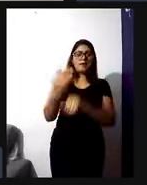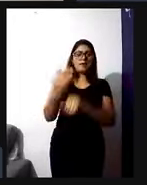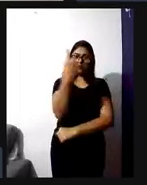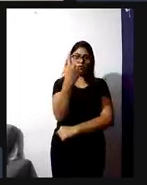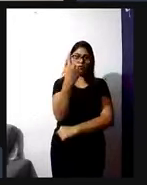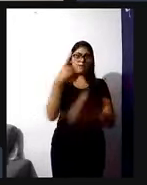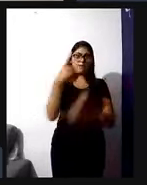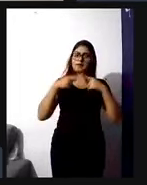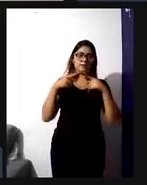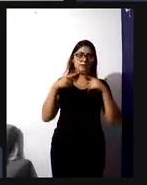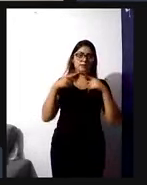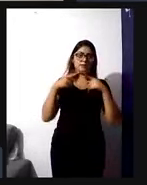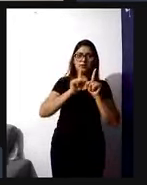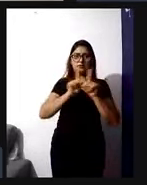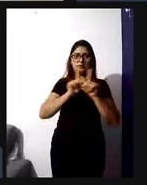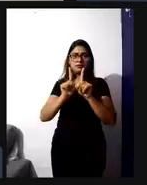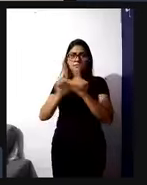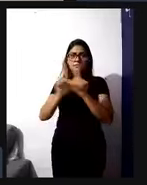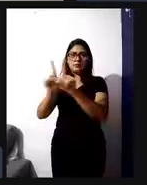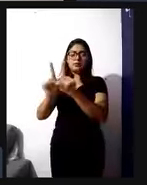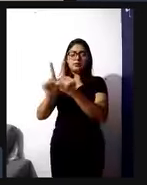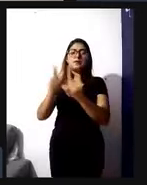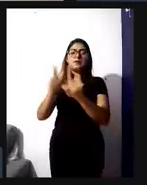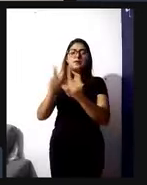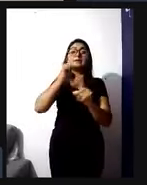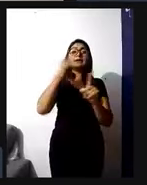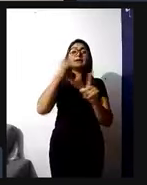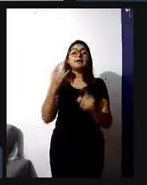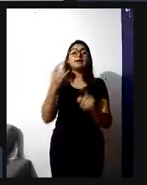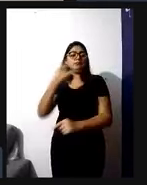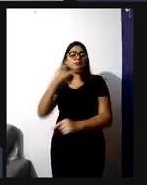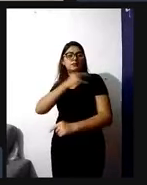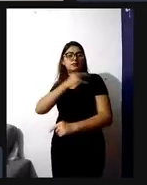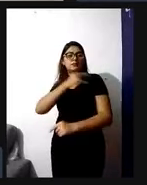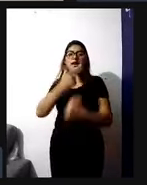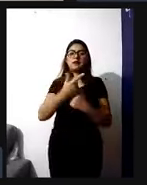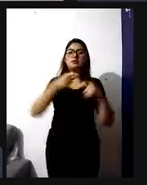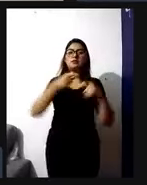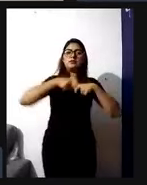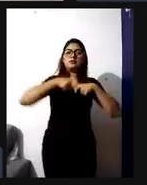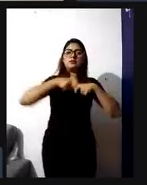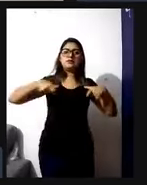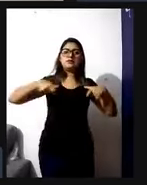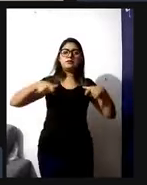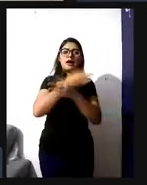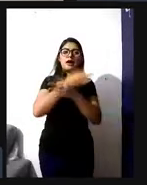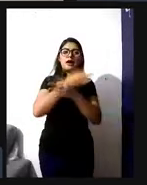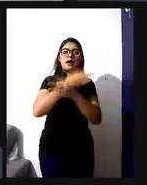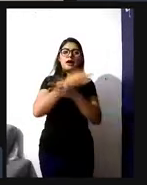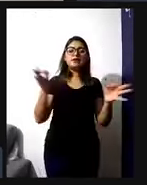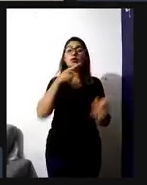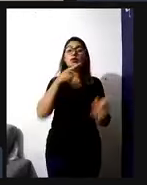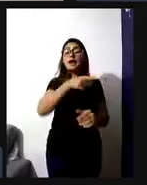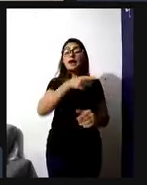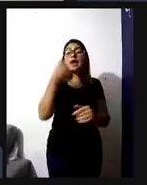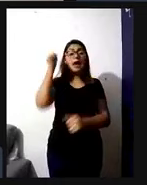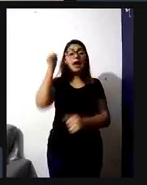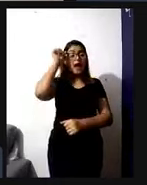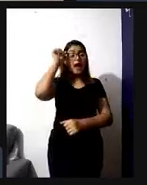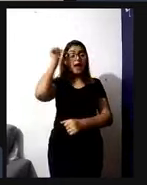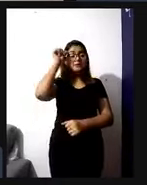algún distintivo que dijera que el chico tenía autismo o Asperger. ¿Para qué? Para hacer contención a la ansiedad de los